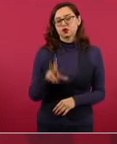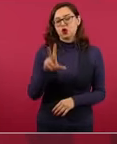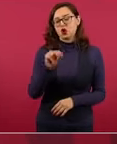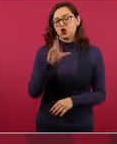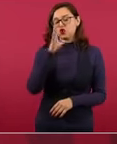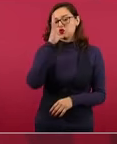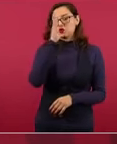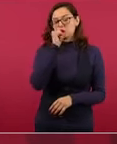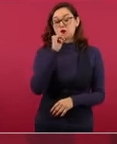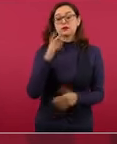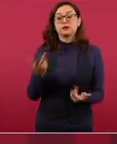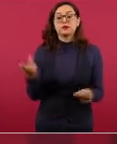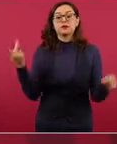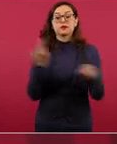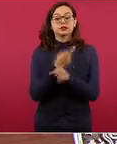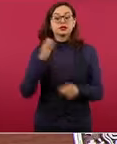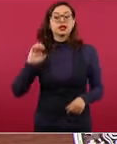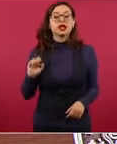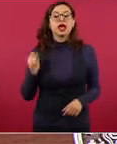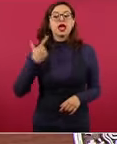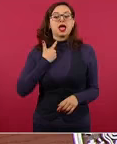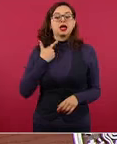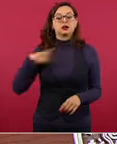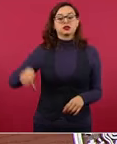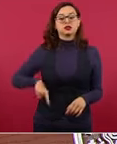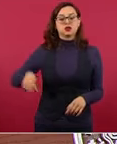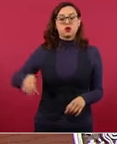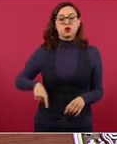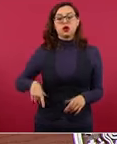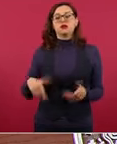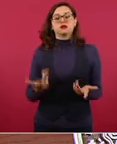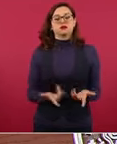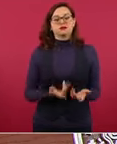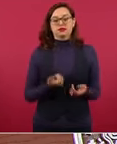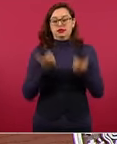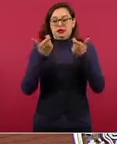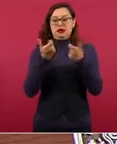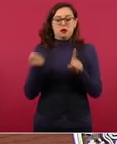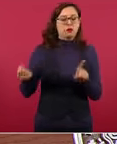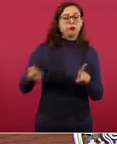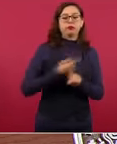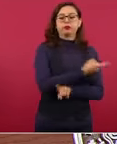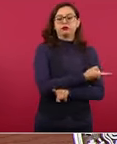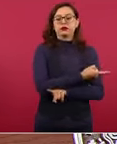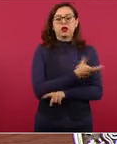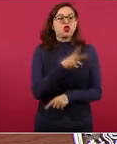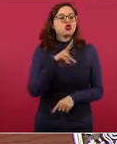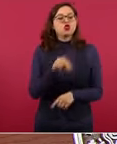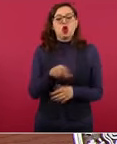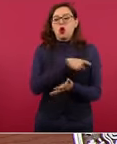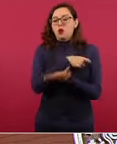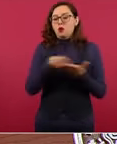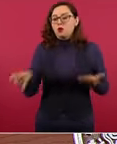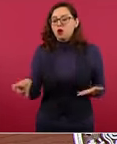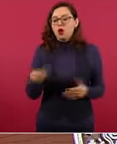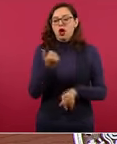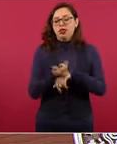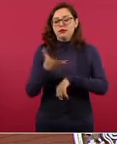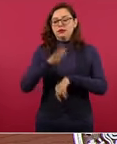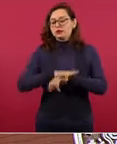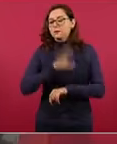compraron los equipos o este no fueron buenos